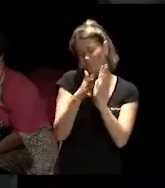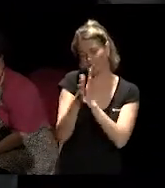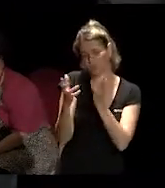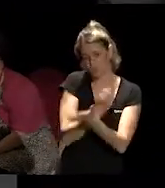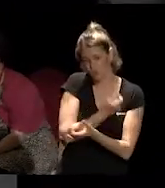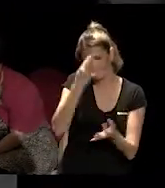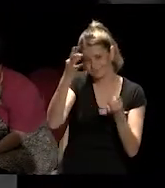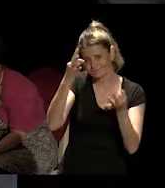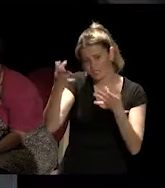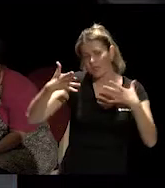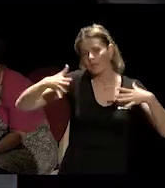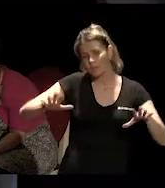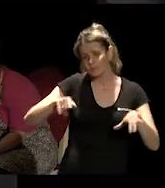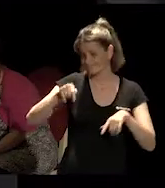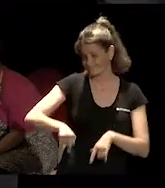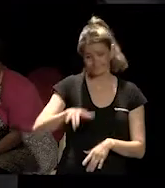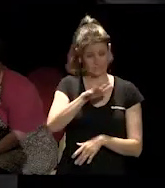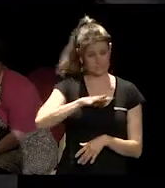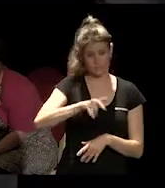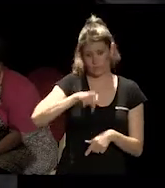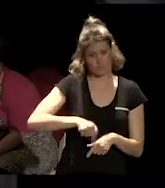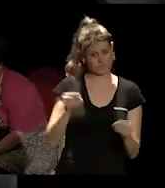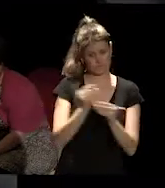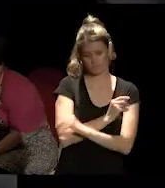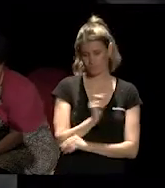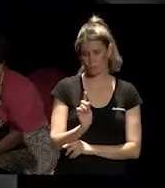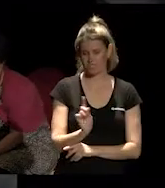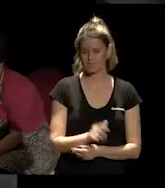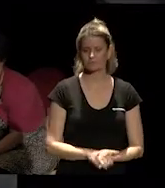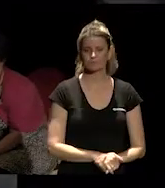supongo que no es el espacio. Y